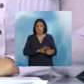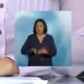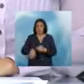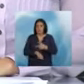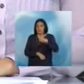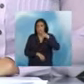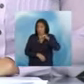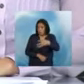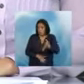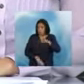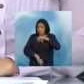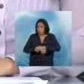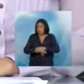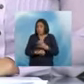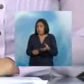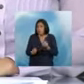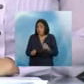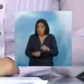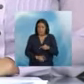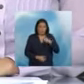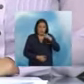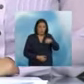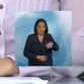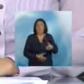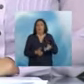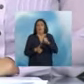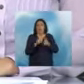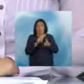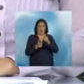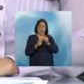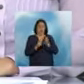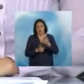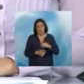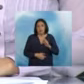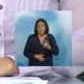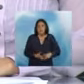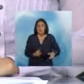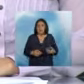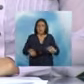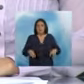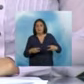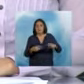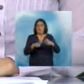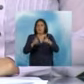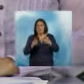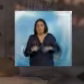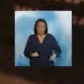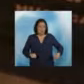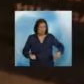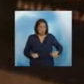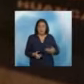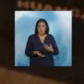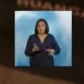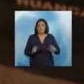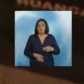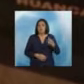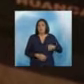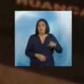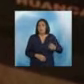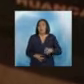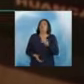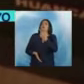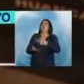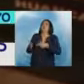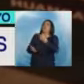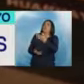Una mujer fue intervenida por estar en completo estado de ebriedad mientras paseaba a sus dos pequeños hijos en Huancayo. ¿Para qué tienes hijos si no los